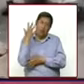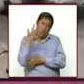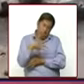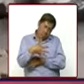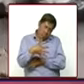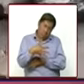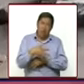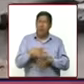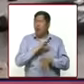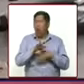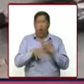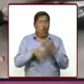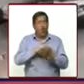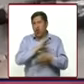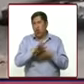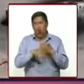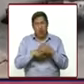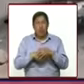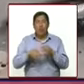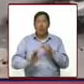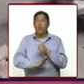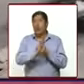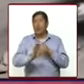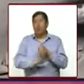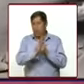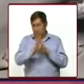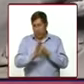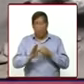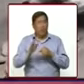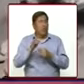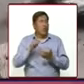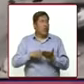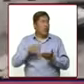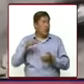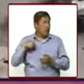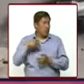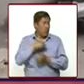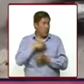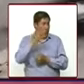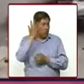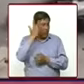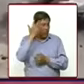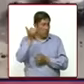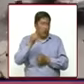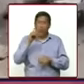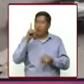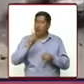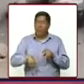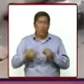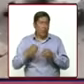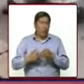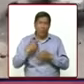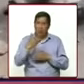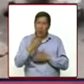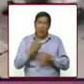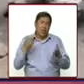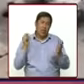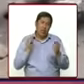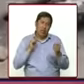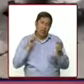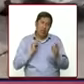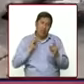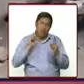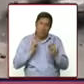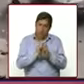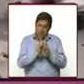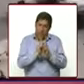la barricada completa y precisamente la seguridad sindical. Estamos en este punto porque no podemos llegar más, no nos permiten acercarnos,